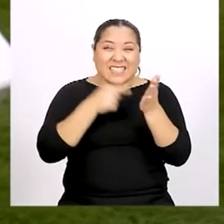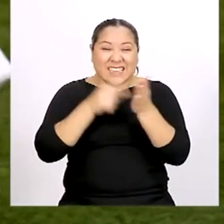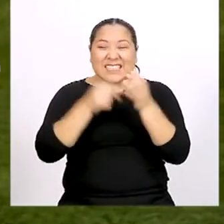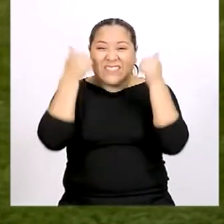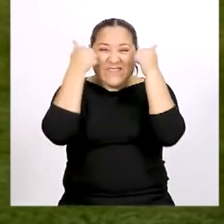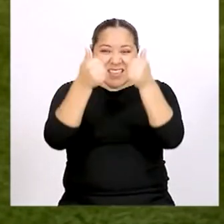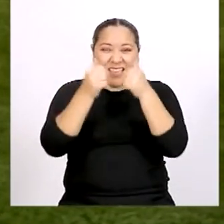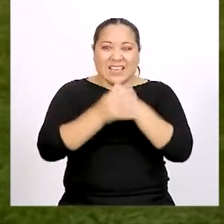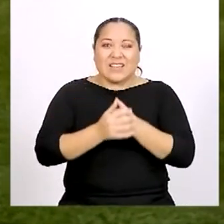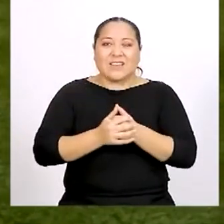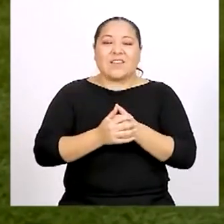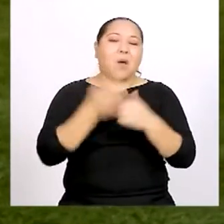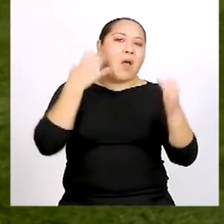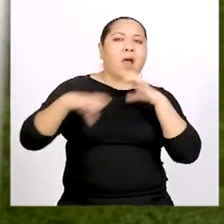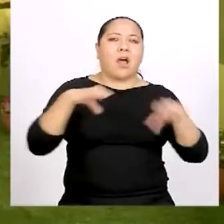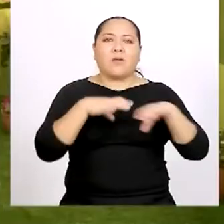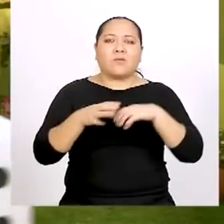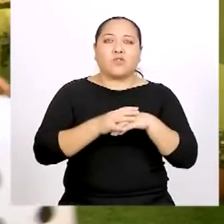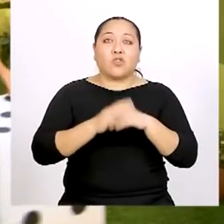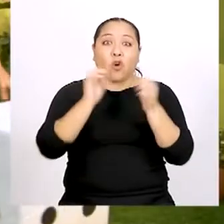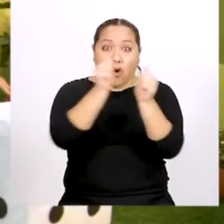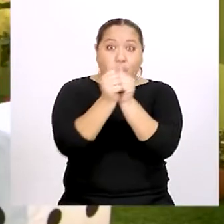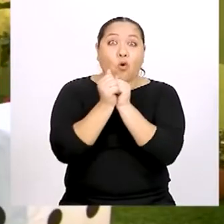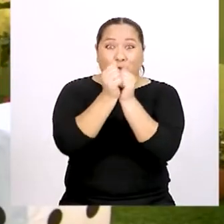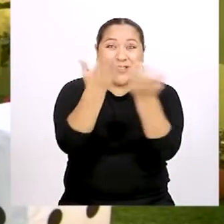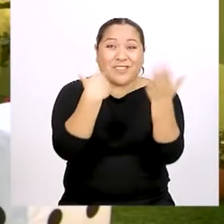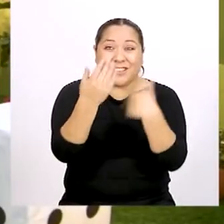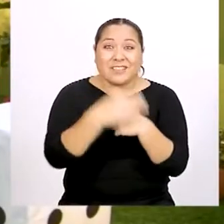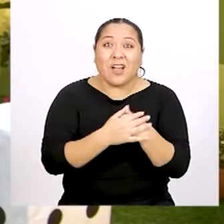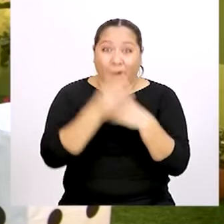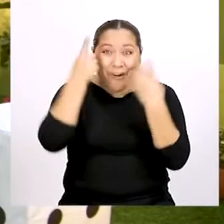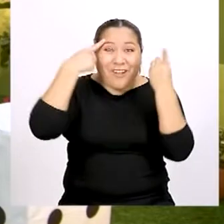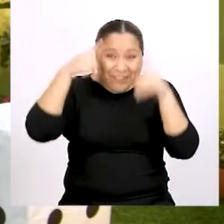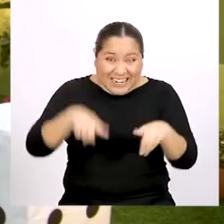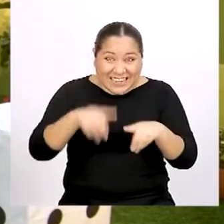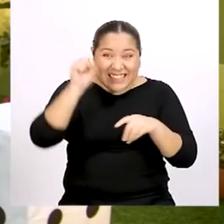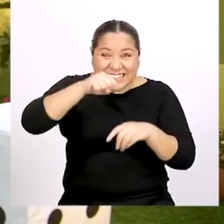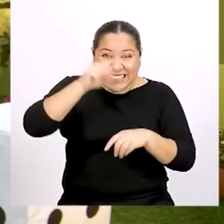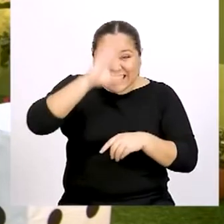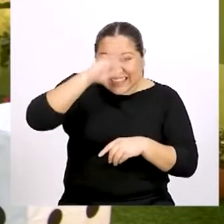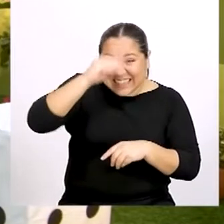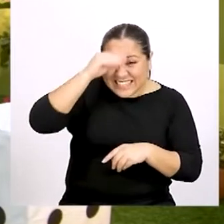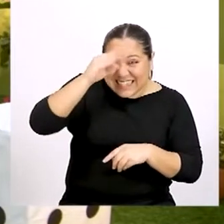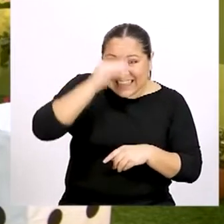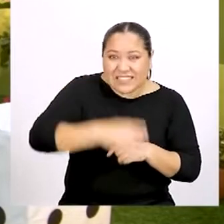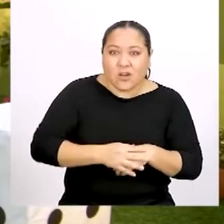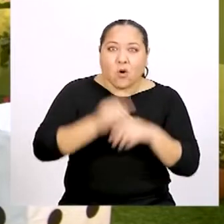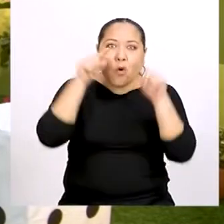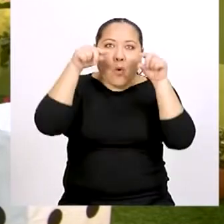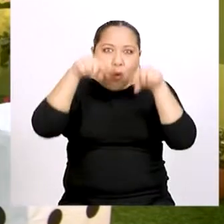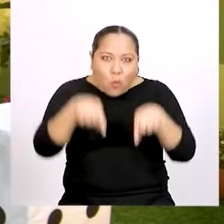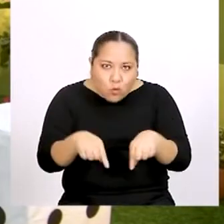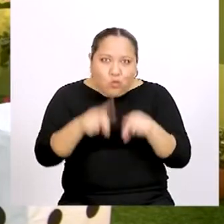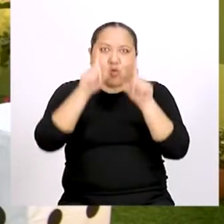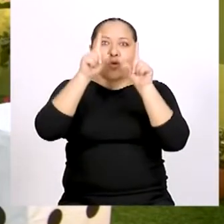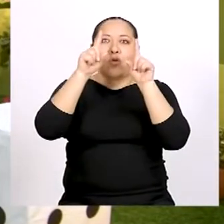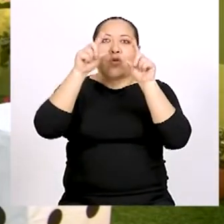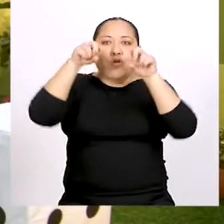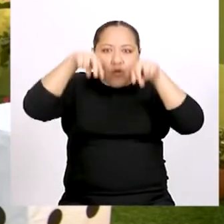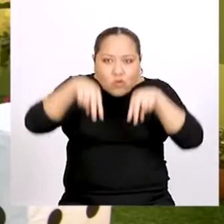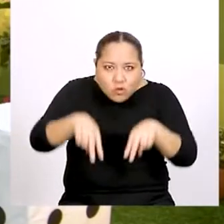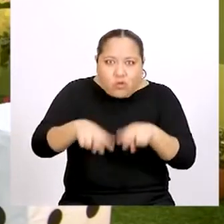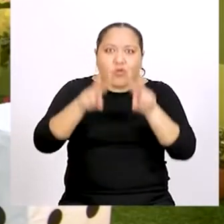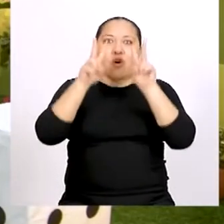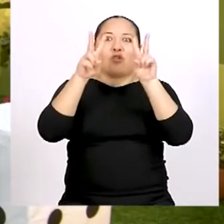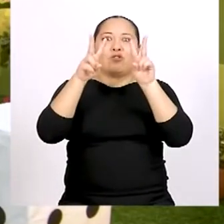¡tres veces! ¡Tres veces! ¡Hagámoslo! ¡Todos juntos! ¡De acuerdo, niñas y niños! ¡Vamos!